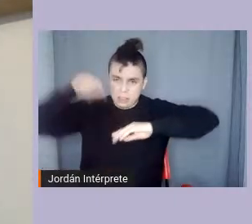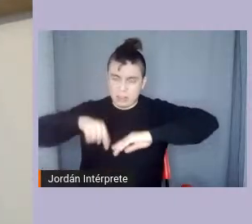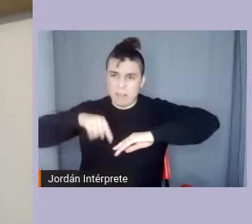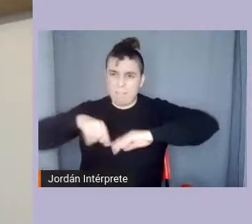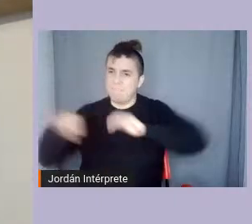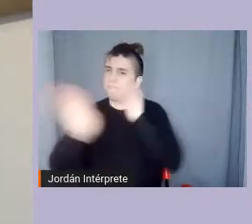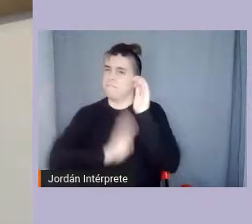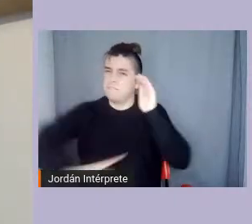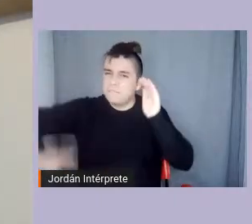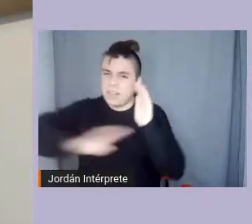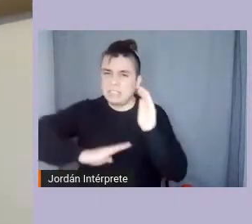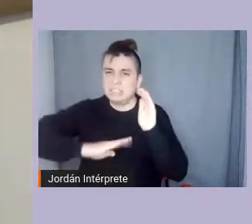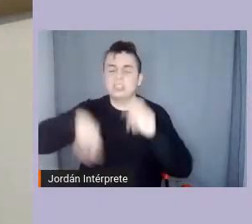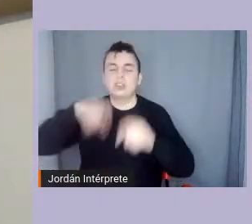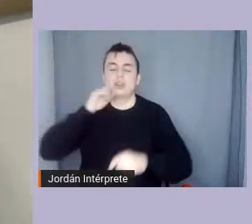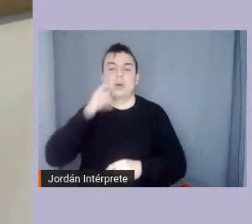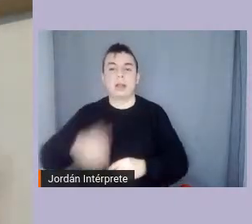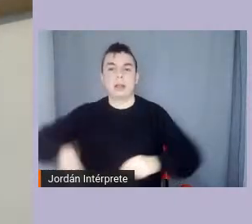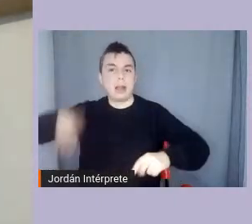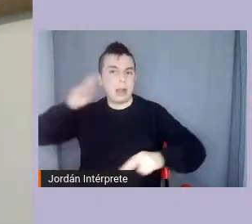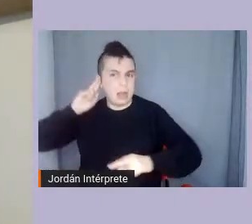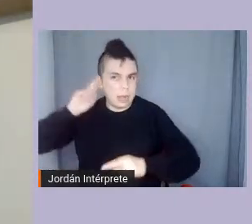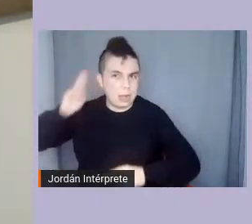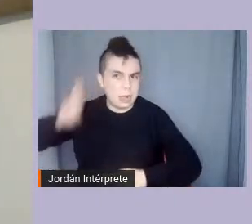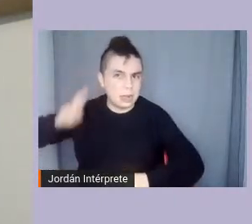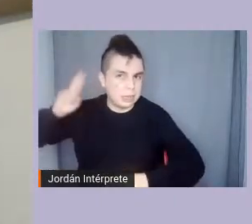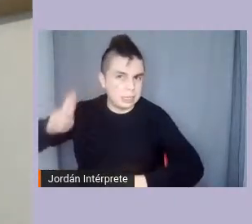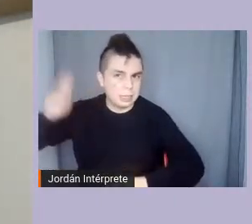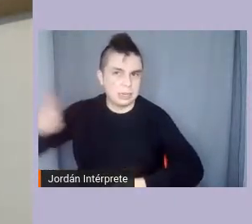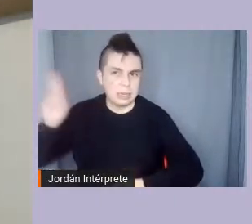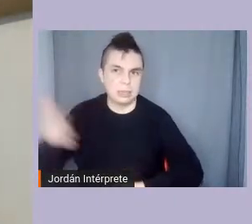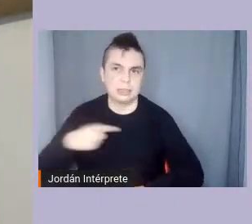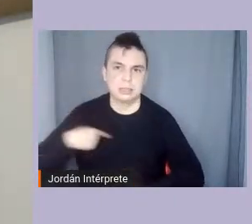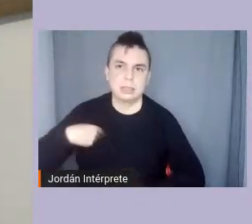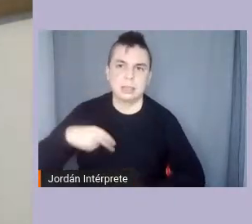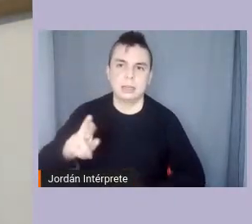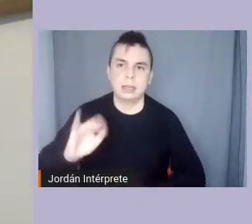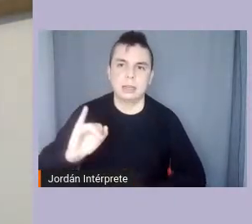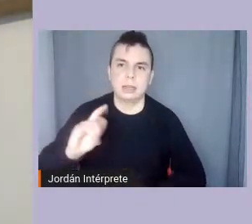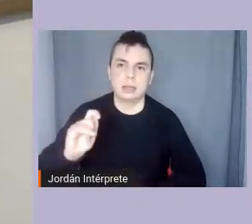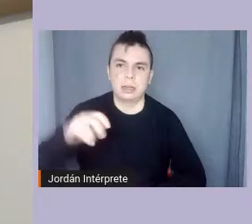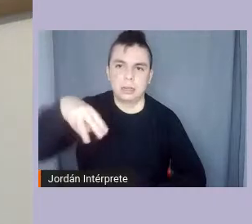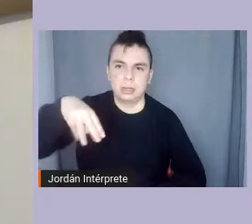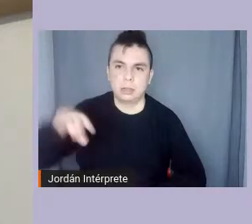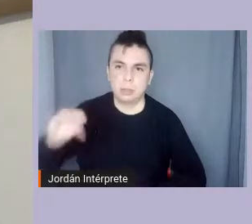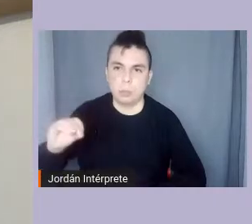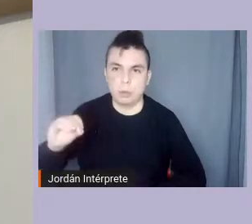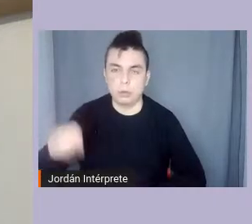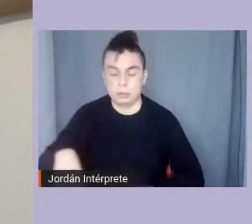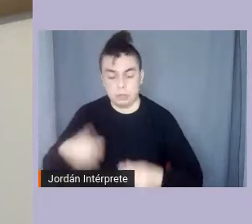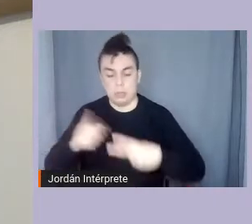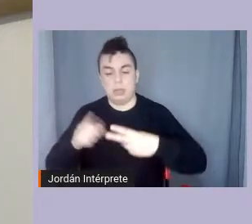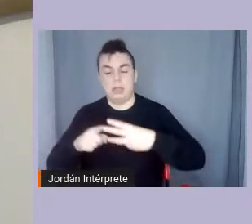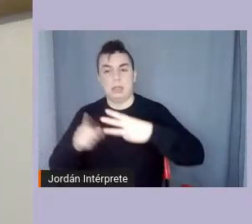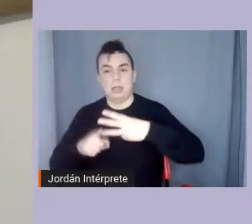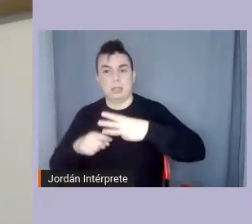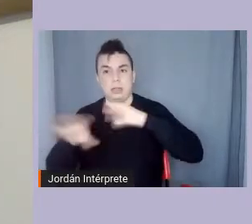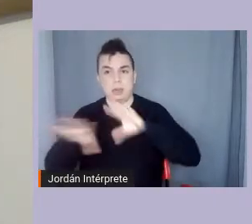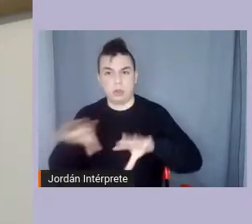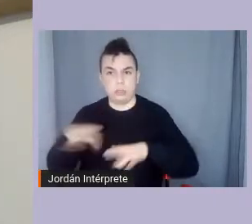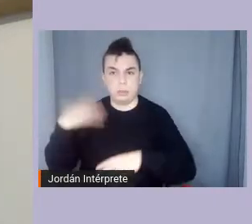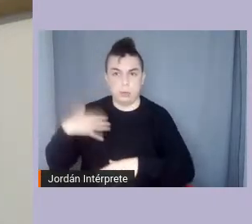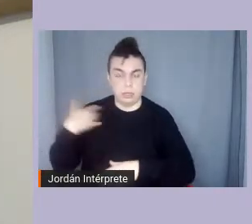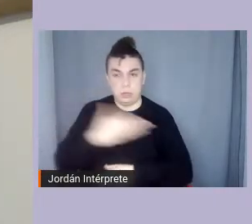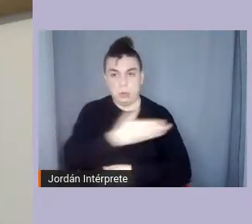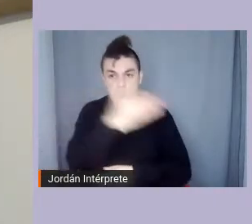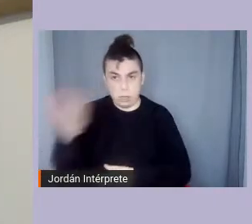ritmo se compone de muchos aspectos, pero de tres principales, sobre todo para enseñarle a nuestros niños y niños, ustedes